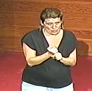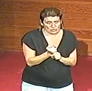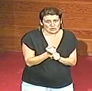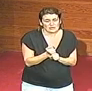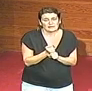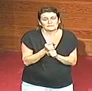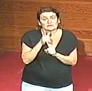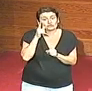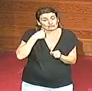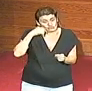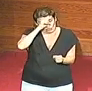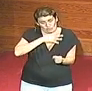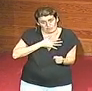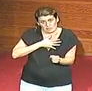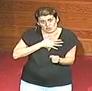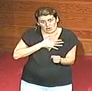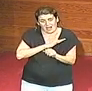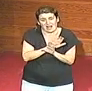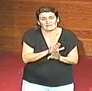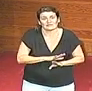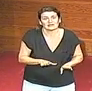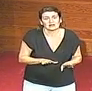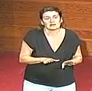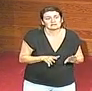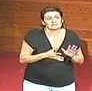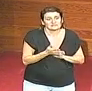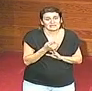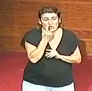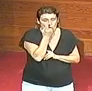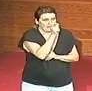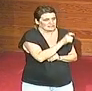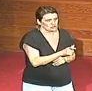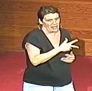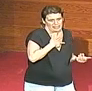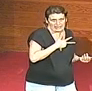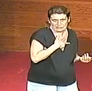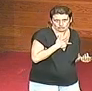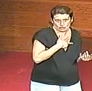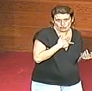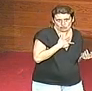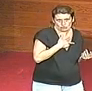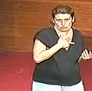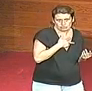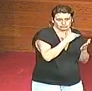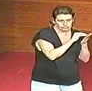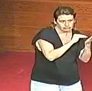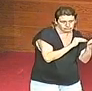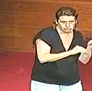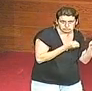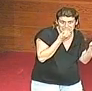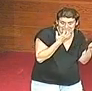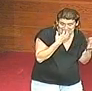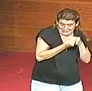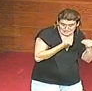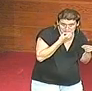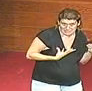Yo creo que al final no es una cuestión de que una persona que ha estudiado derecho escriba una columna. Se lo hace bien. Esto es un poco como lo de la